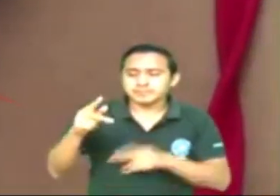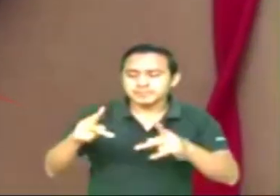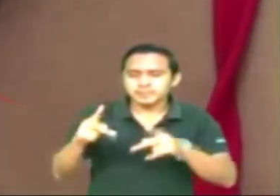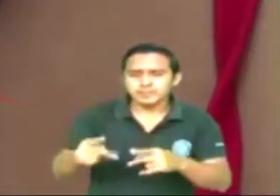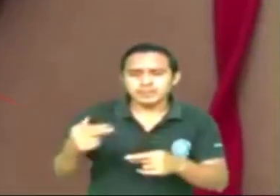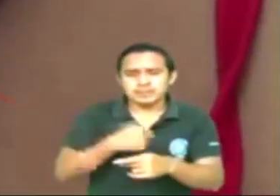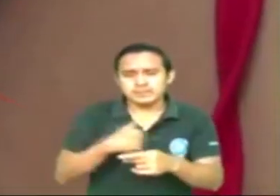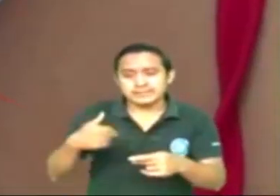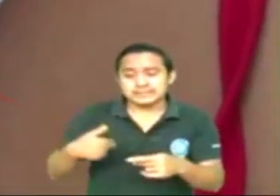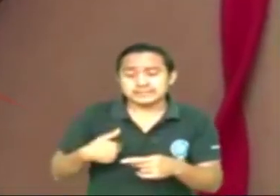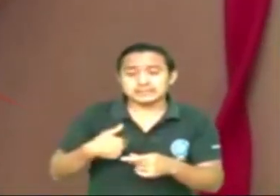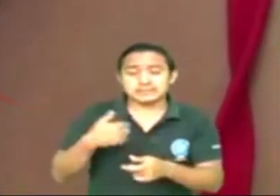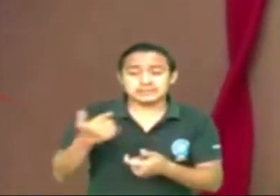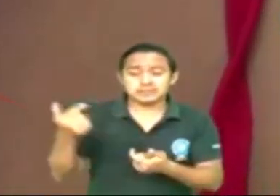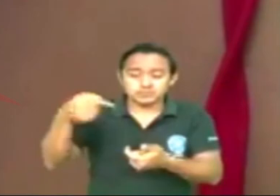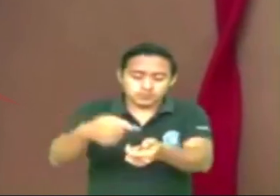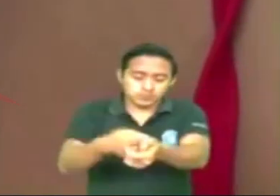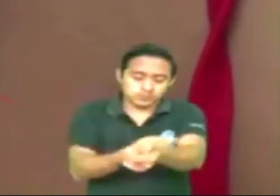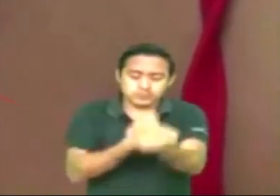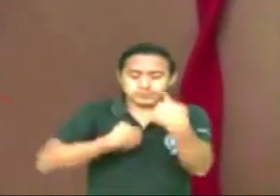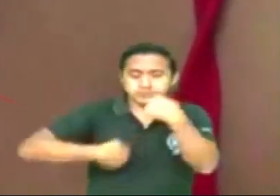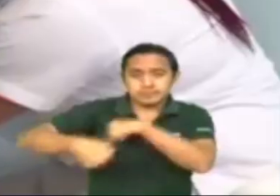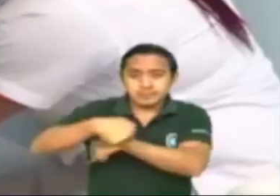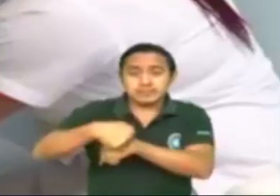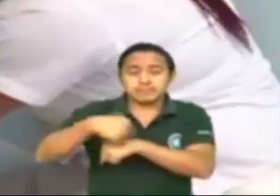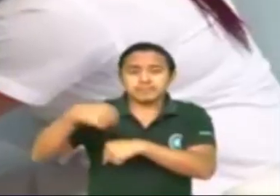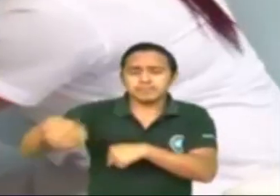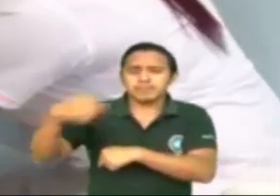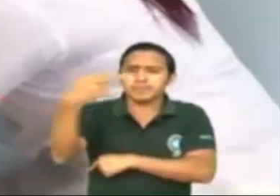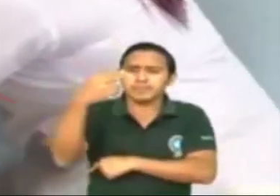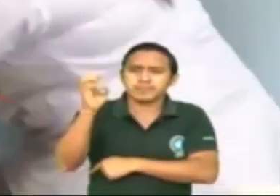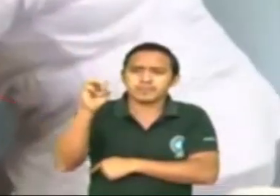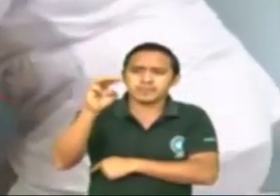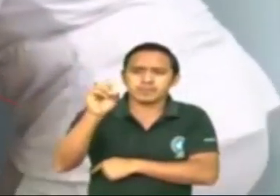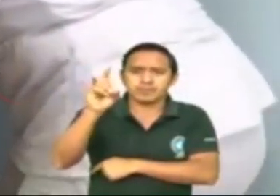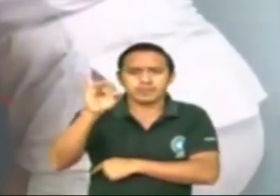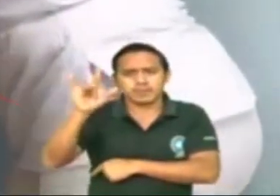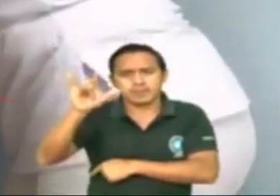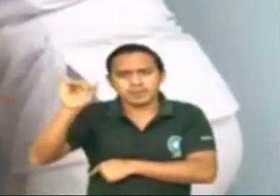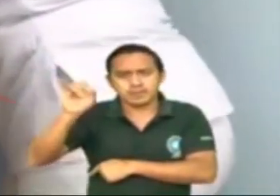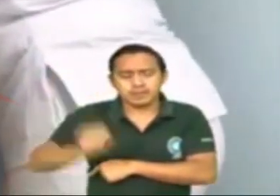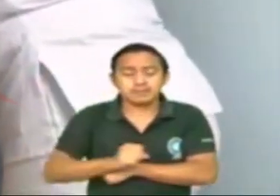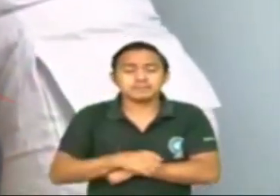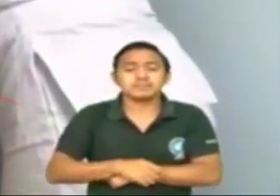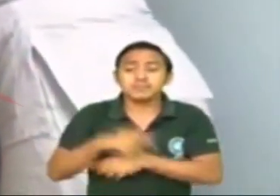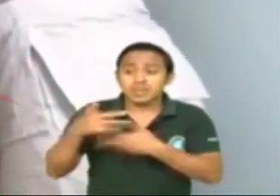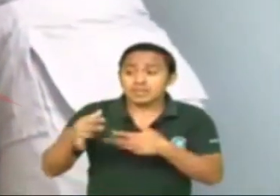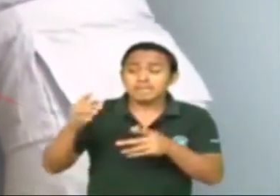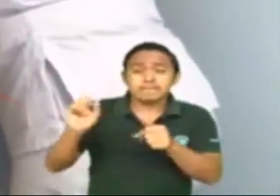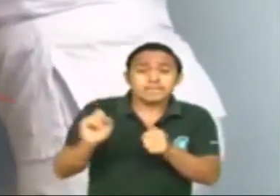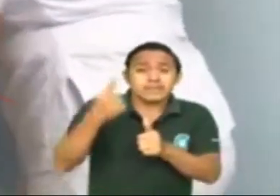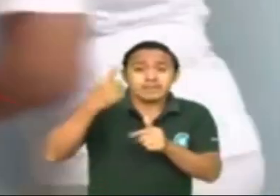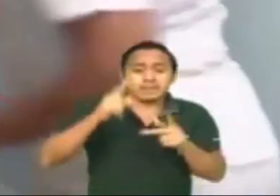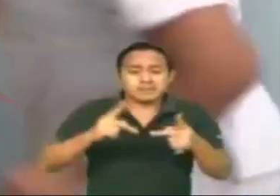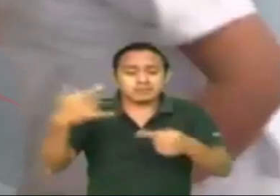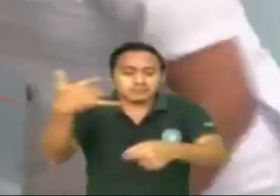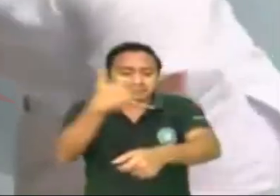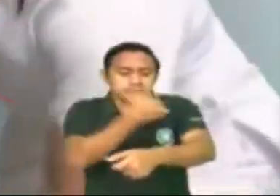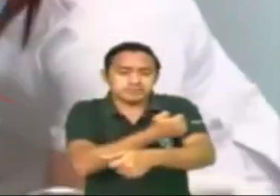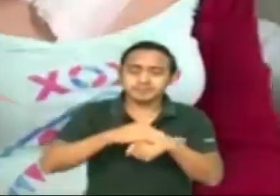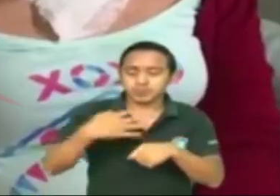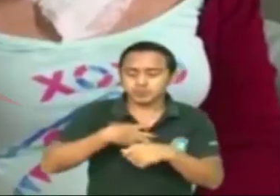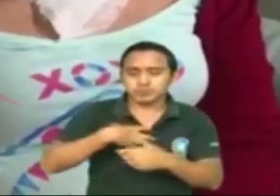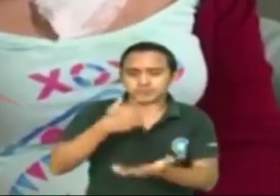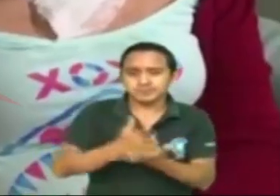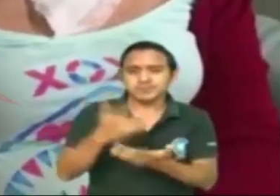antecedentes de accidentes cerebrovasculares tuberculosis pulmonar y enfermedades pulmonares crónicas el informe también